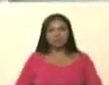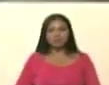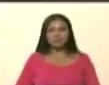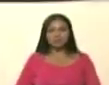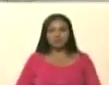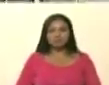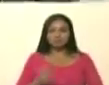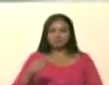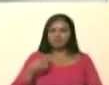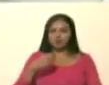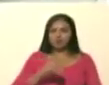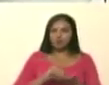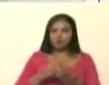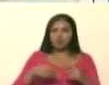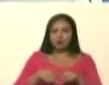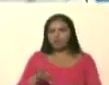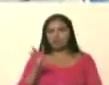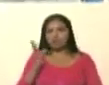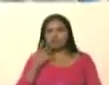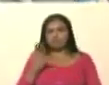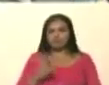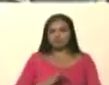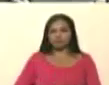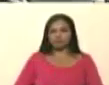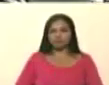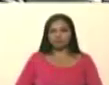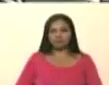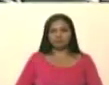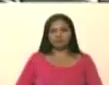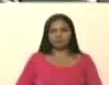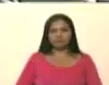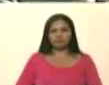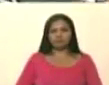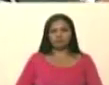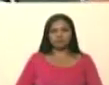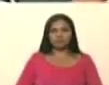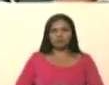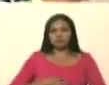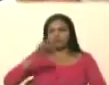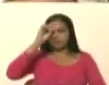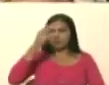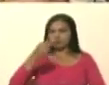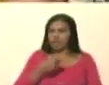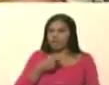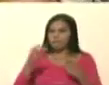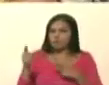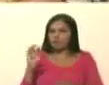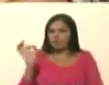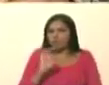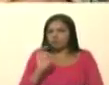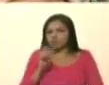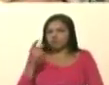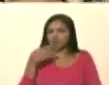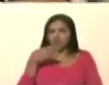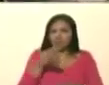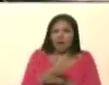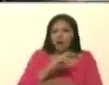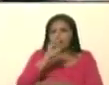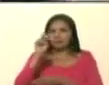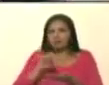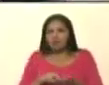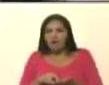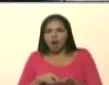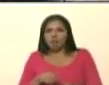y aquí pongo un ejemplo no sé cuánto exporta de ustedes porcentajes cuanto al mercado nacional